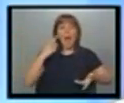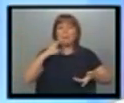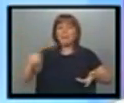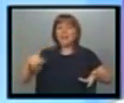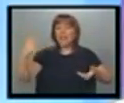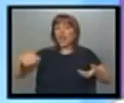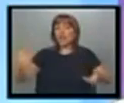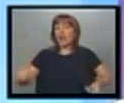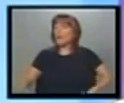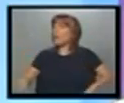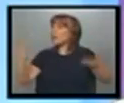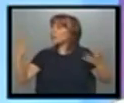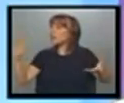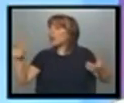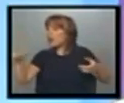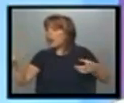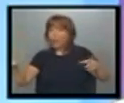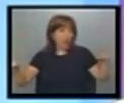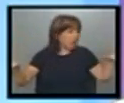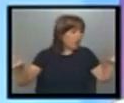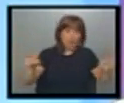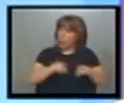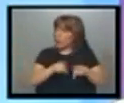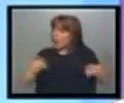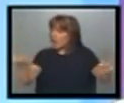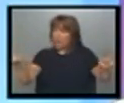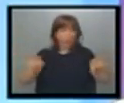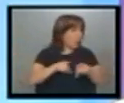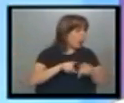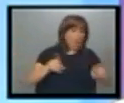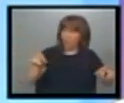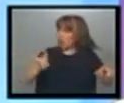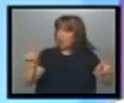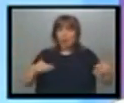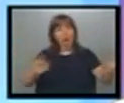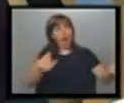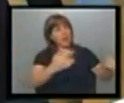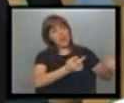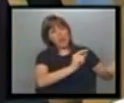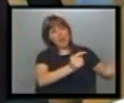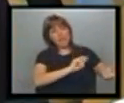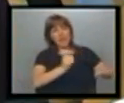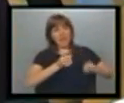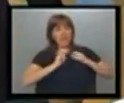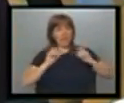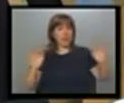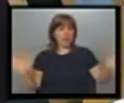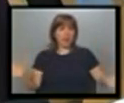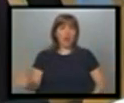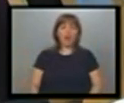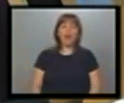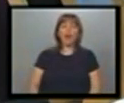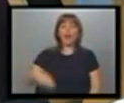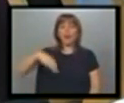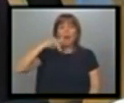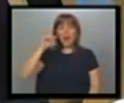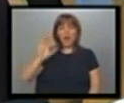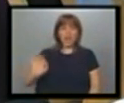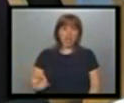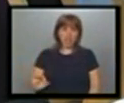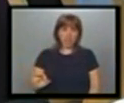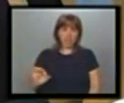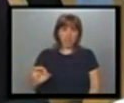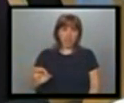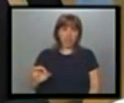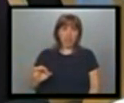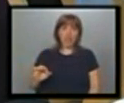chequeando vos precio de góndola versus precio de caja, a ver si no te cobraron de más para pedir que te devuelvan la diferencia. Ahí está. Bueno, seguimos con la inflación de marzo. Acá empezaron el tema del aumento